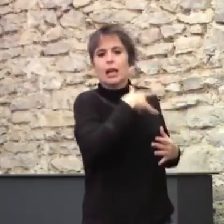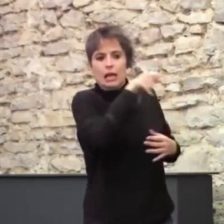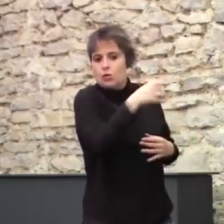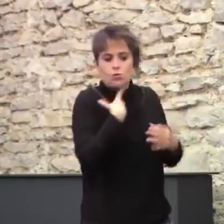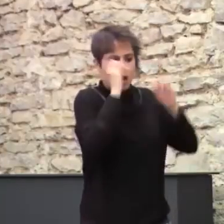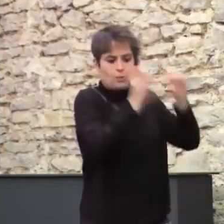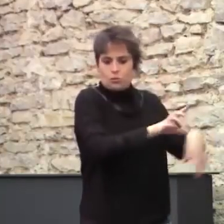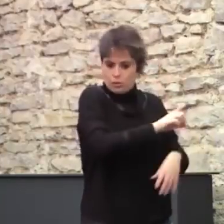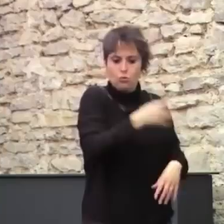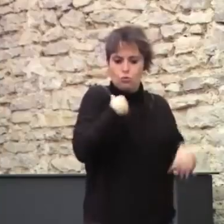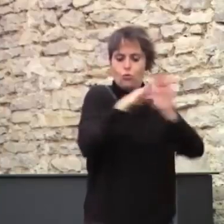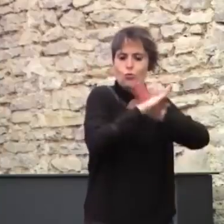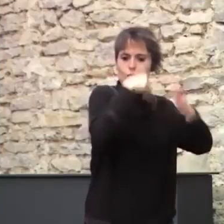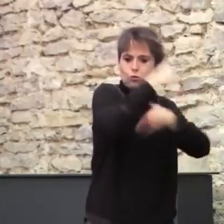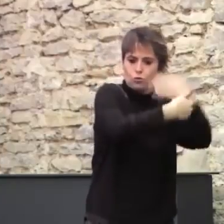mí,